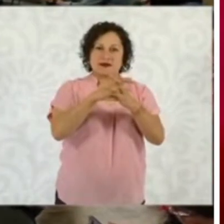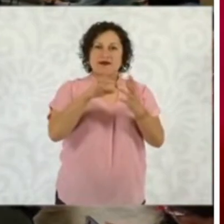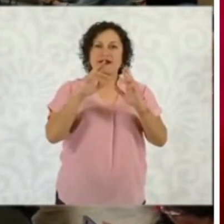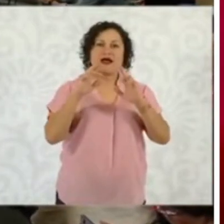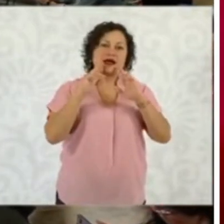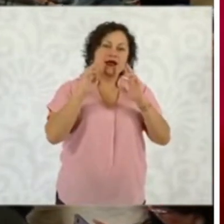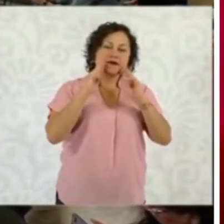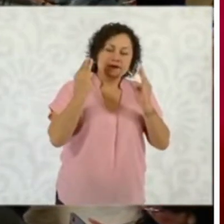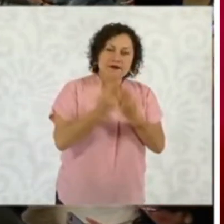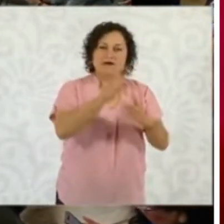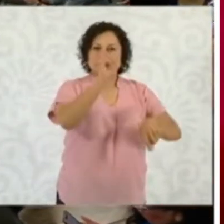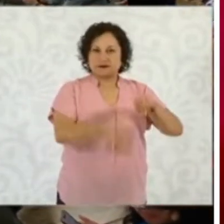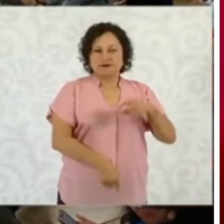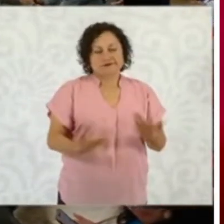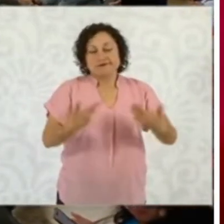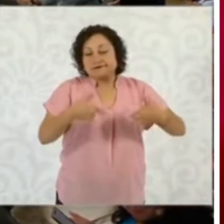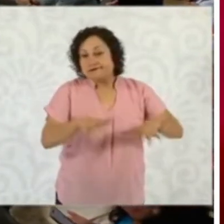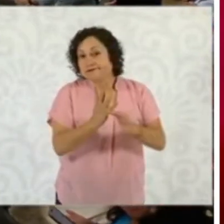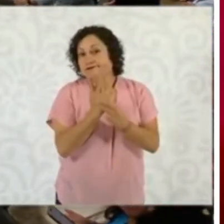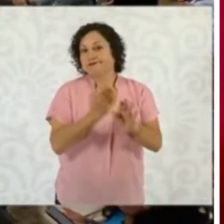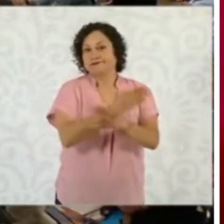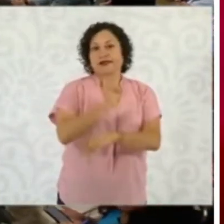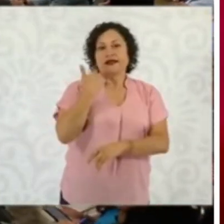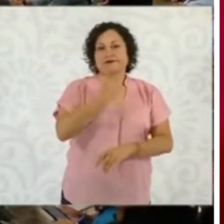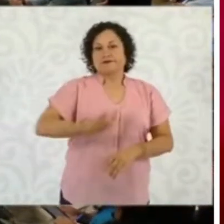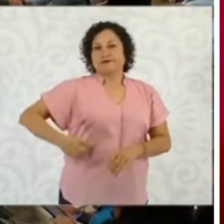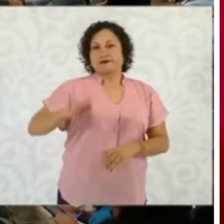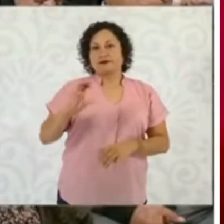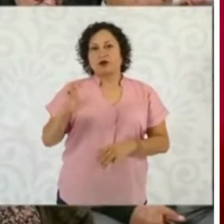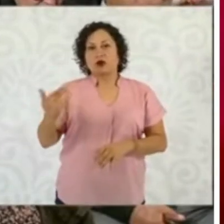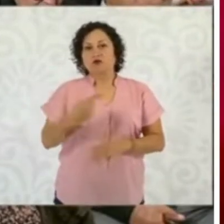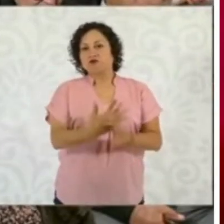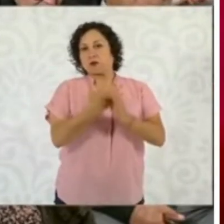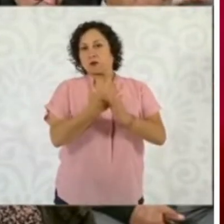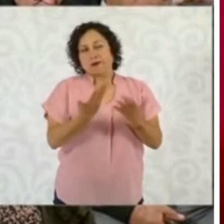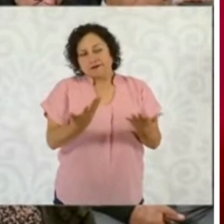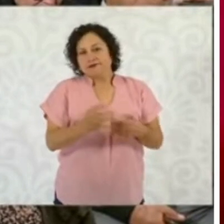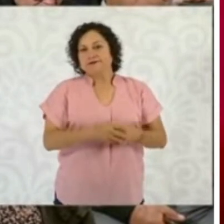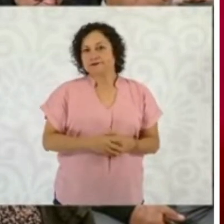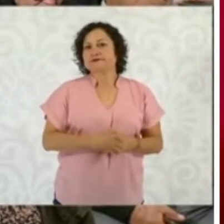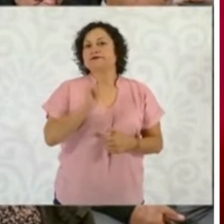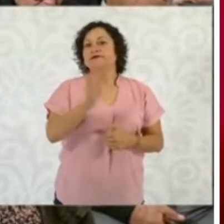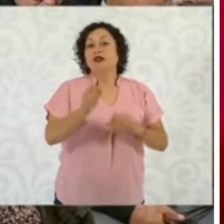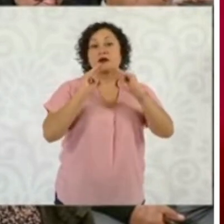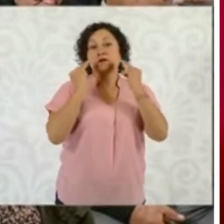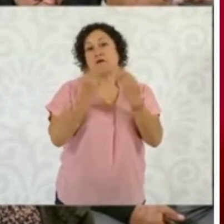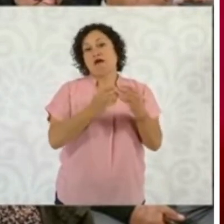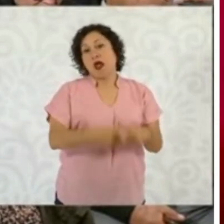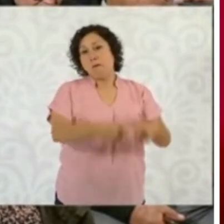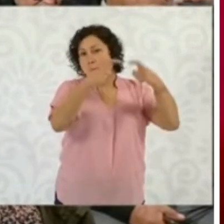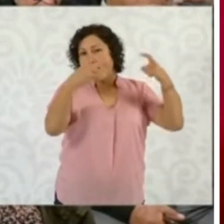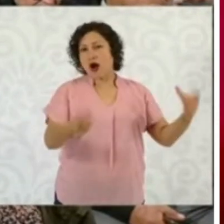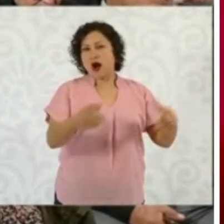realidad los cárteles de narcotráfico se fortalecieron durante ese periodo de Felipe Calderón, no solamente pues, fue el crecimiento de estos cárteles, sino prácticamente